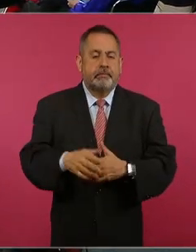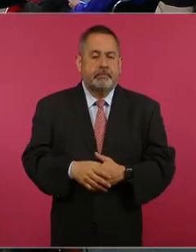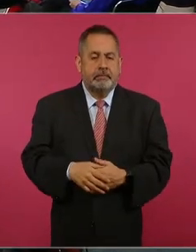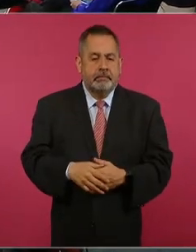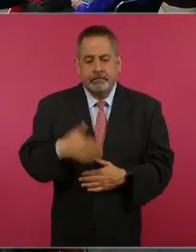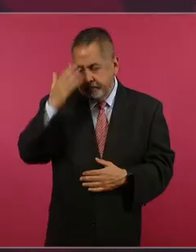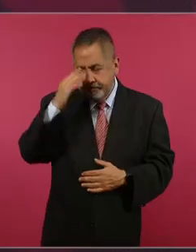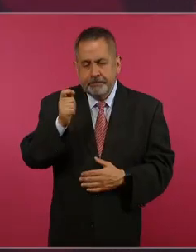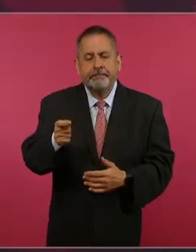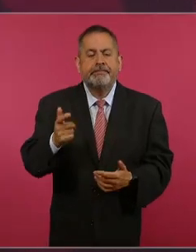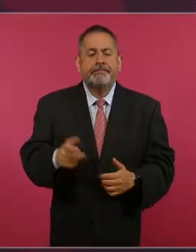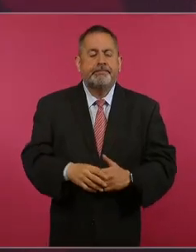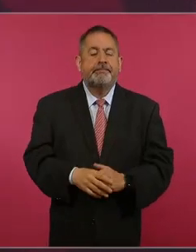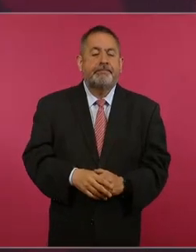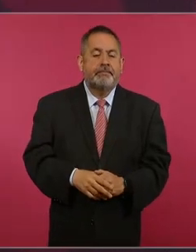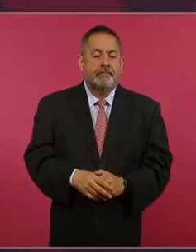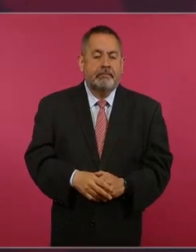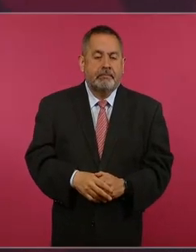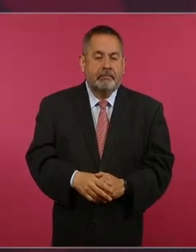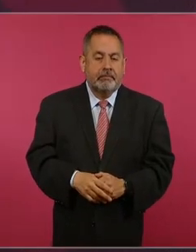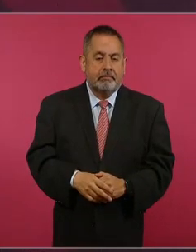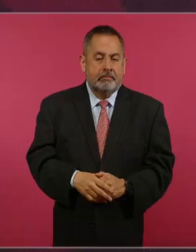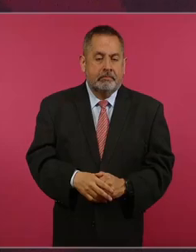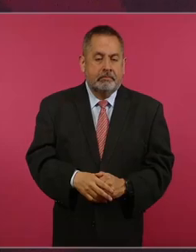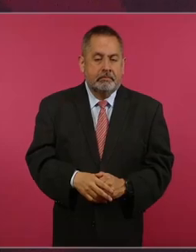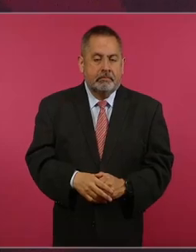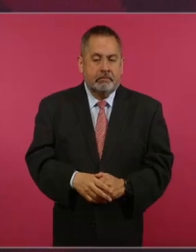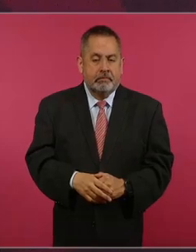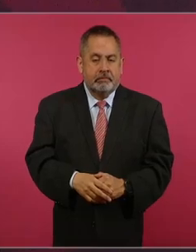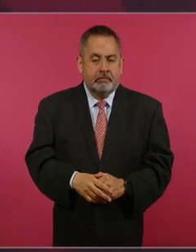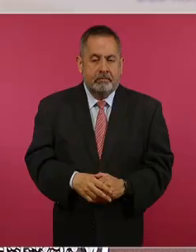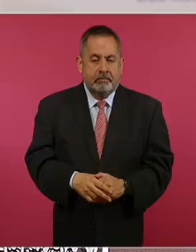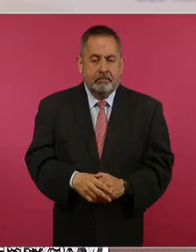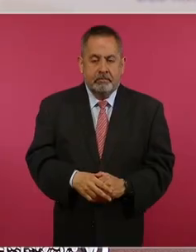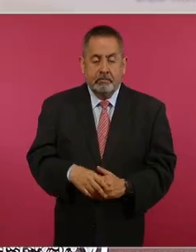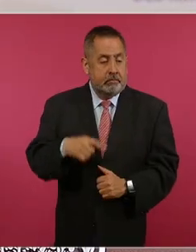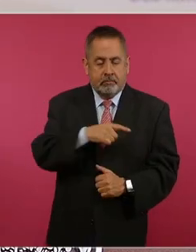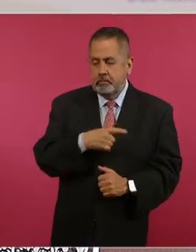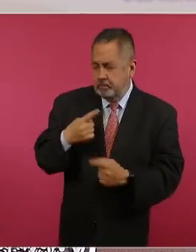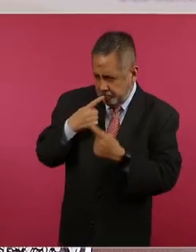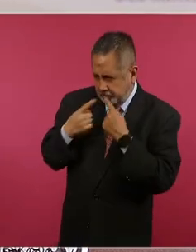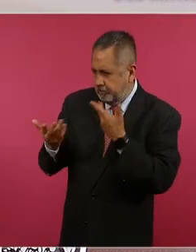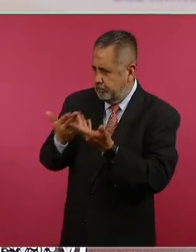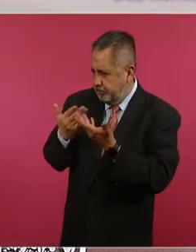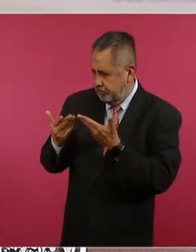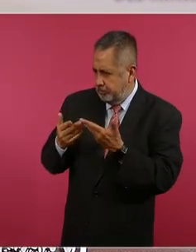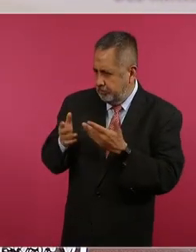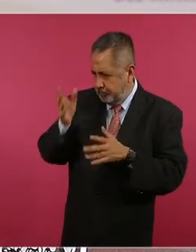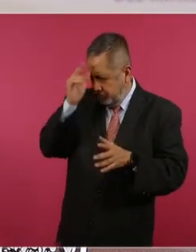¿saben qué? No vamos a publicarla, vamos a negociar.